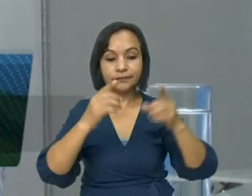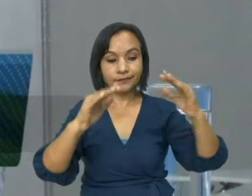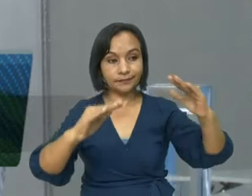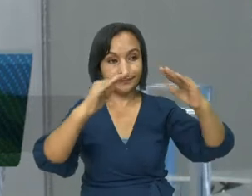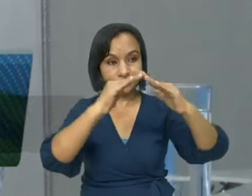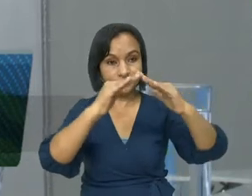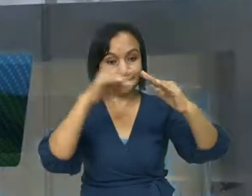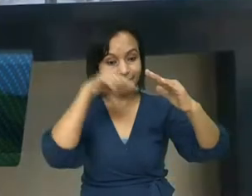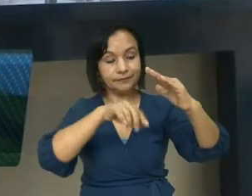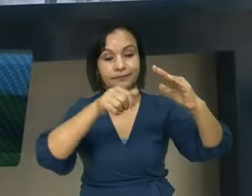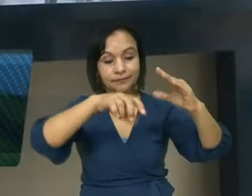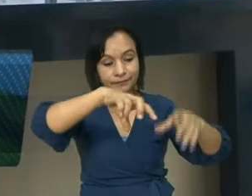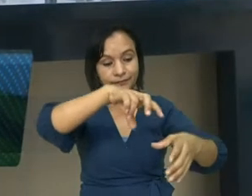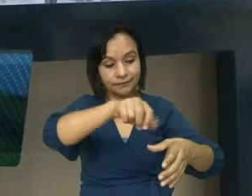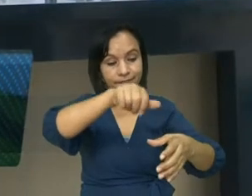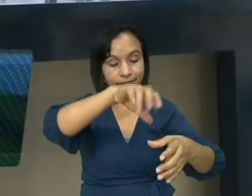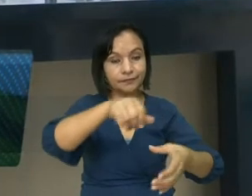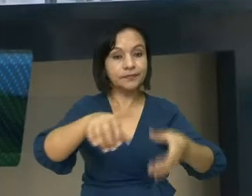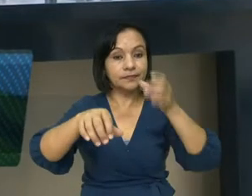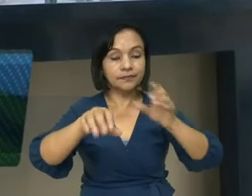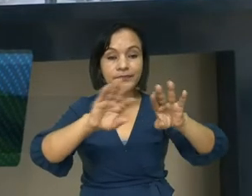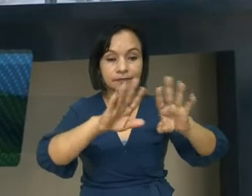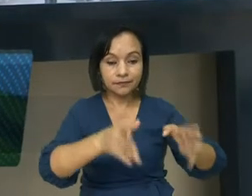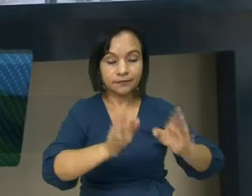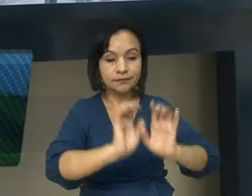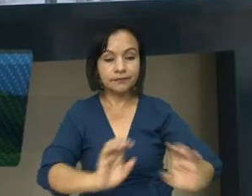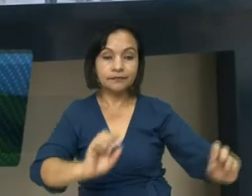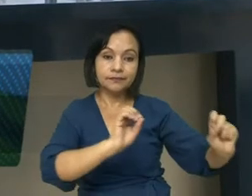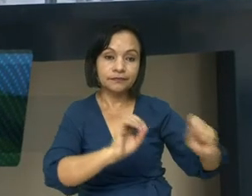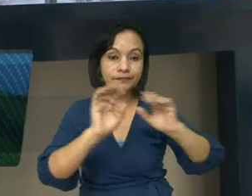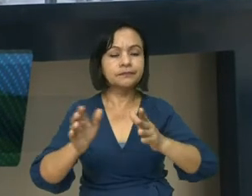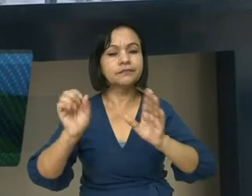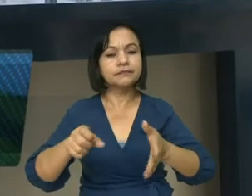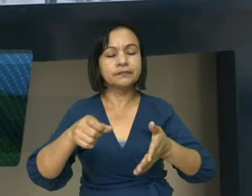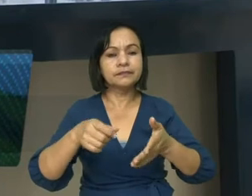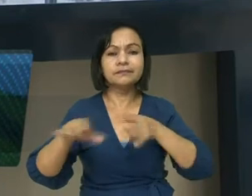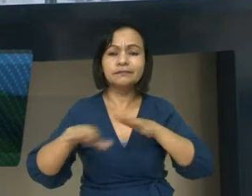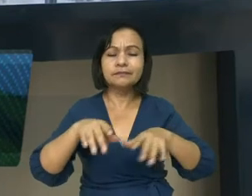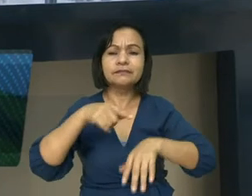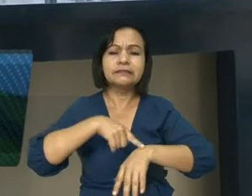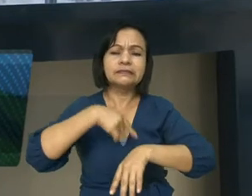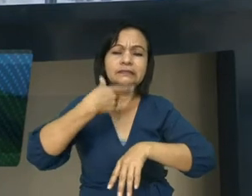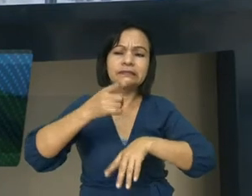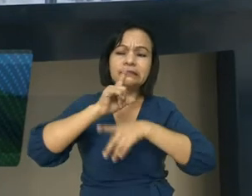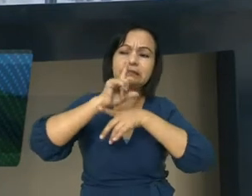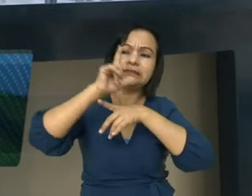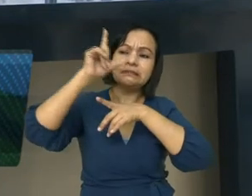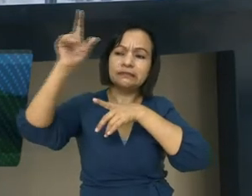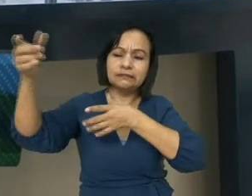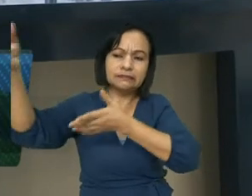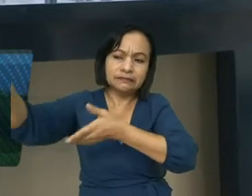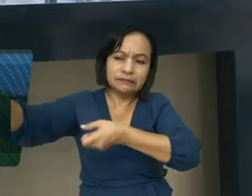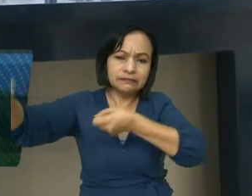de la casa, para que las mujeres, las niñas, los niños tengan el acceso y no tengan esa limitación de irla a traer